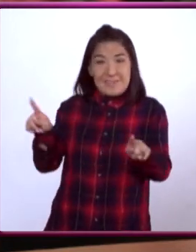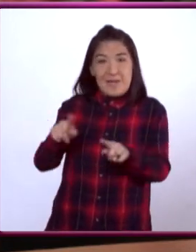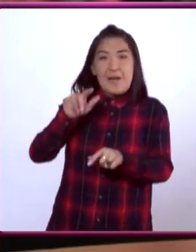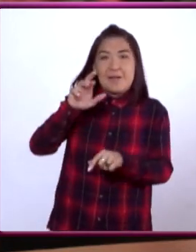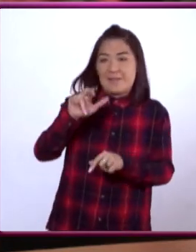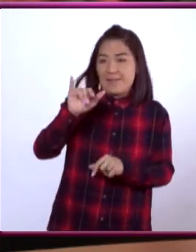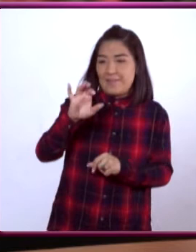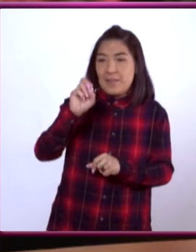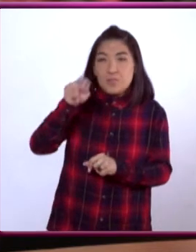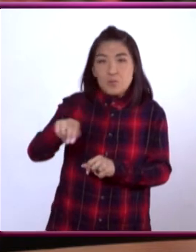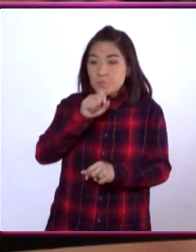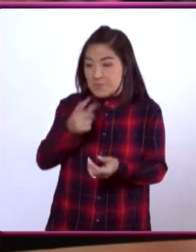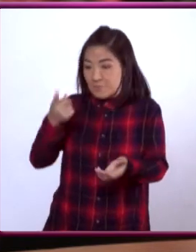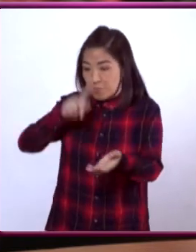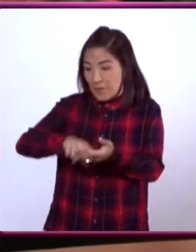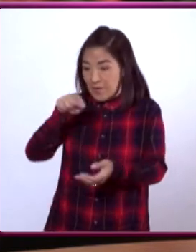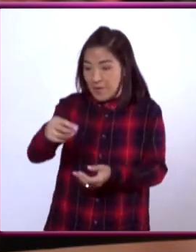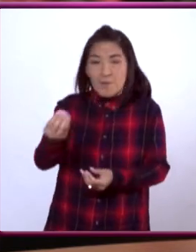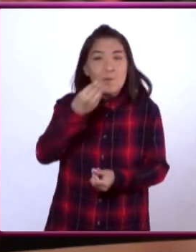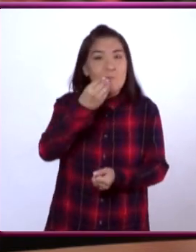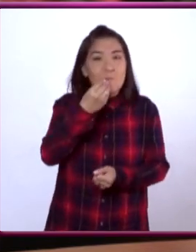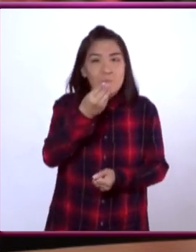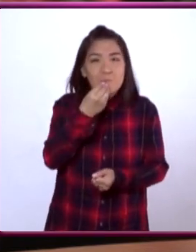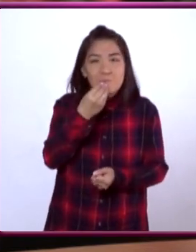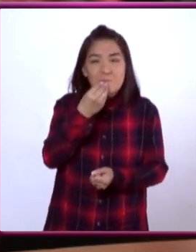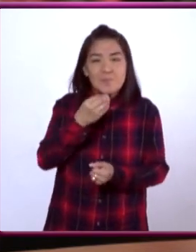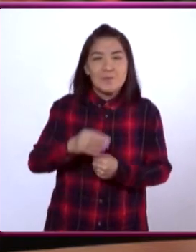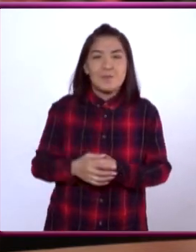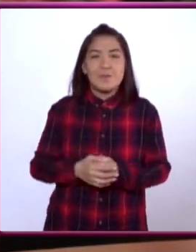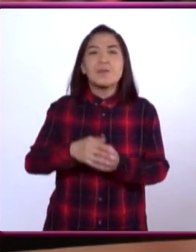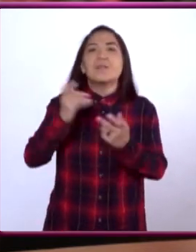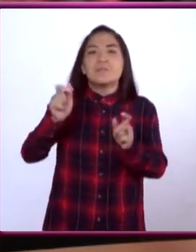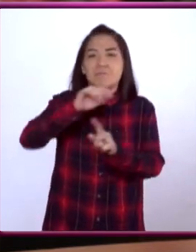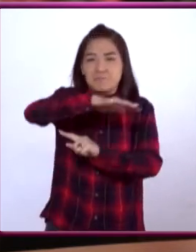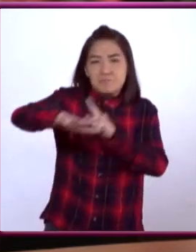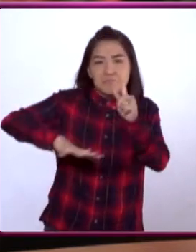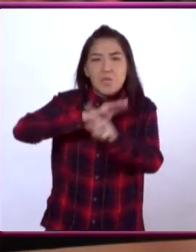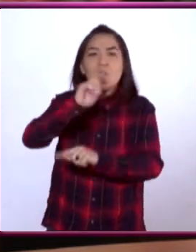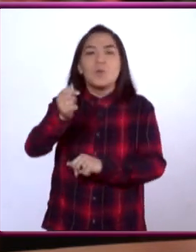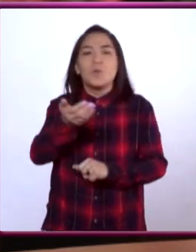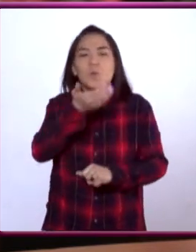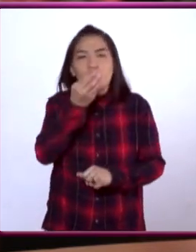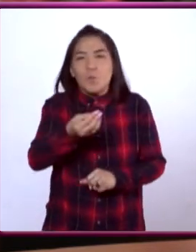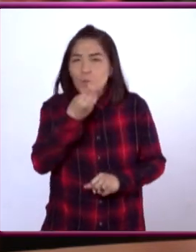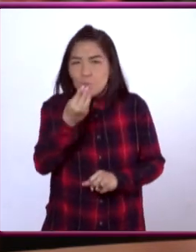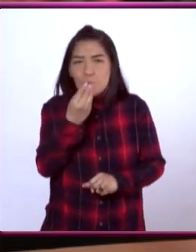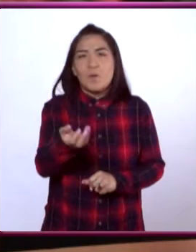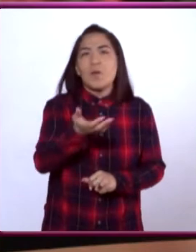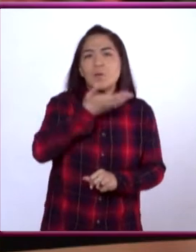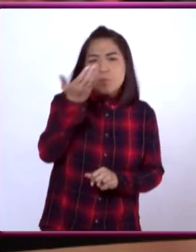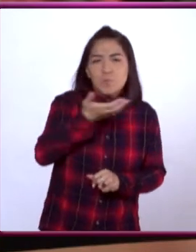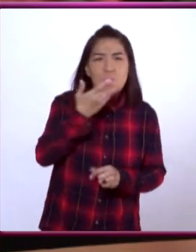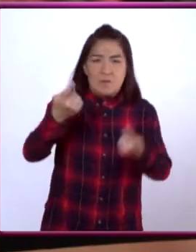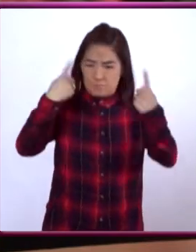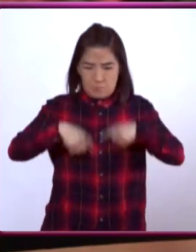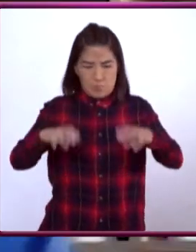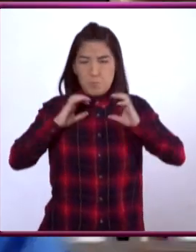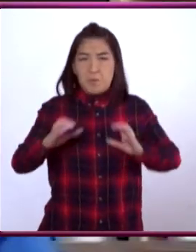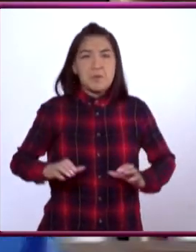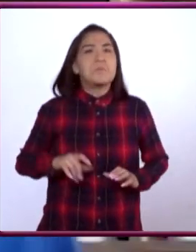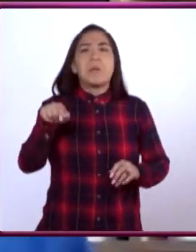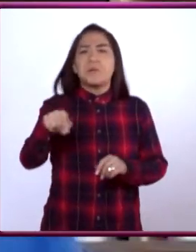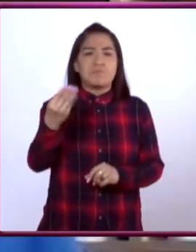que llamamos de fondo, que está ahí, que está en los alimentos, que está en el ambiente, que la respiramos, que está en nuestro